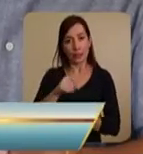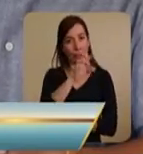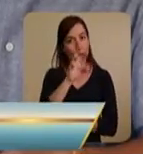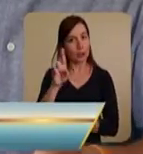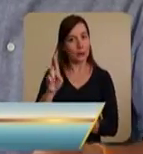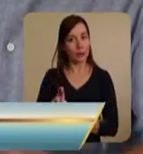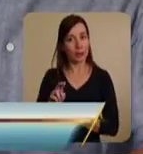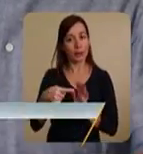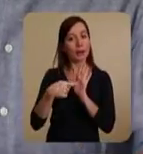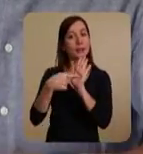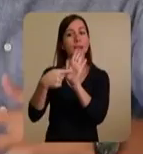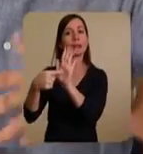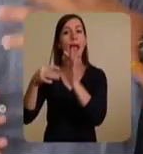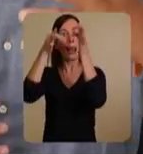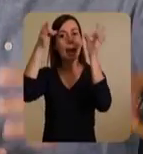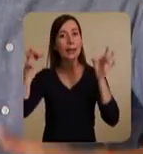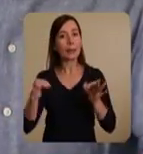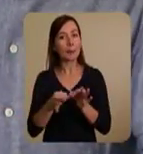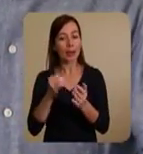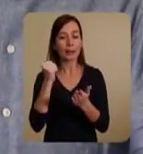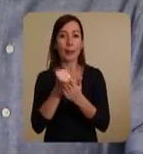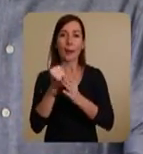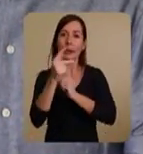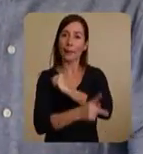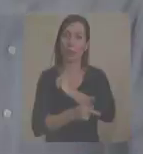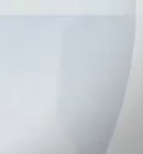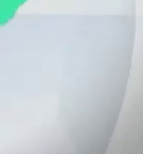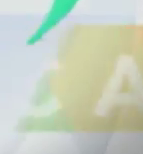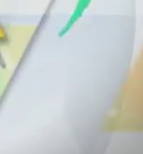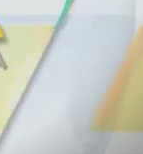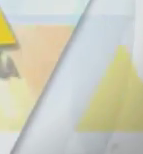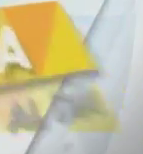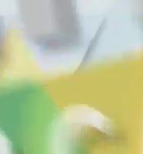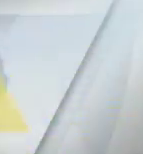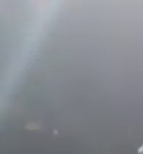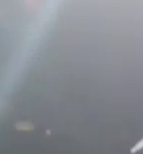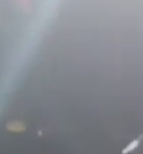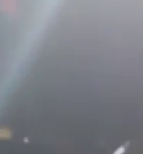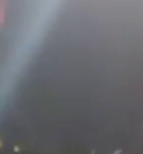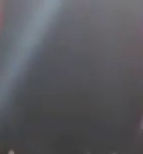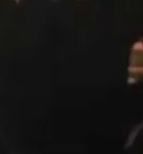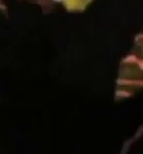instaurar en Costa Rica, ¿no? Y exportar esa imagen de marca país.